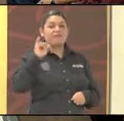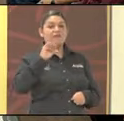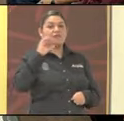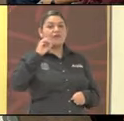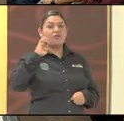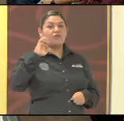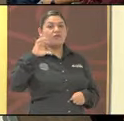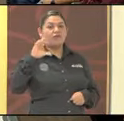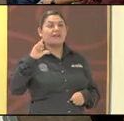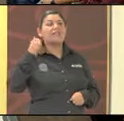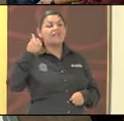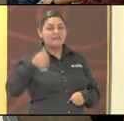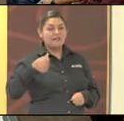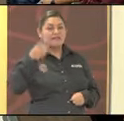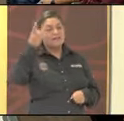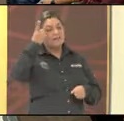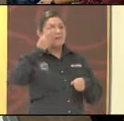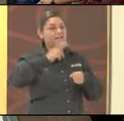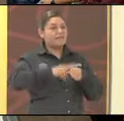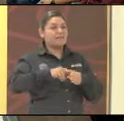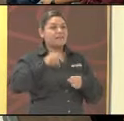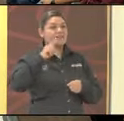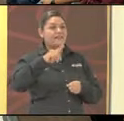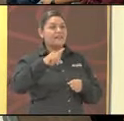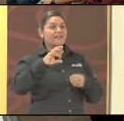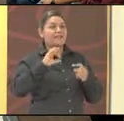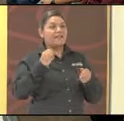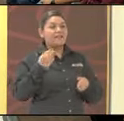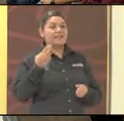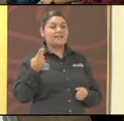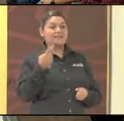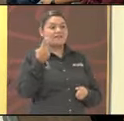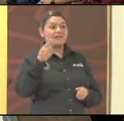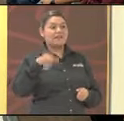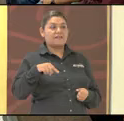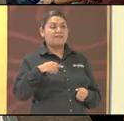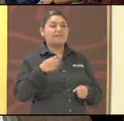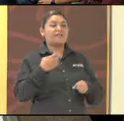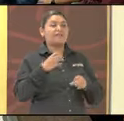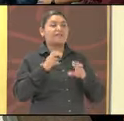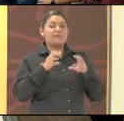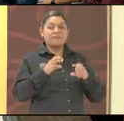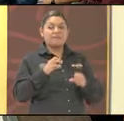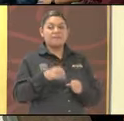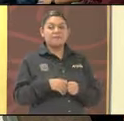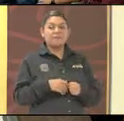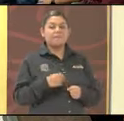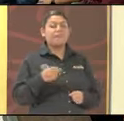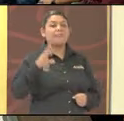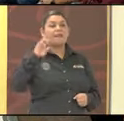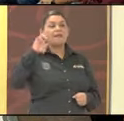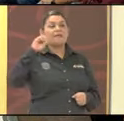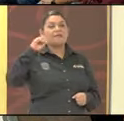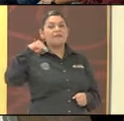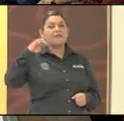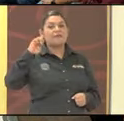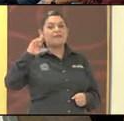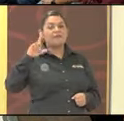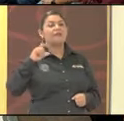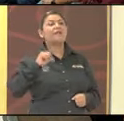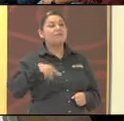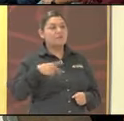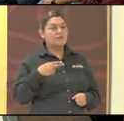de subdirector regional del Centro de Emergencias de la Zona Sur, Protección Civil Regional. Robert, gracias. Está